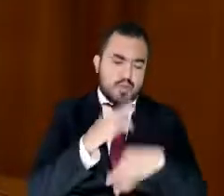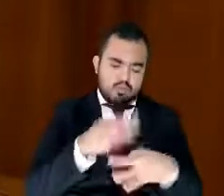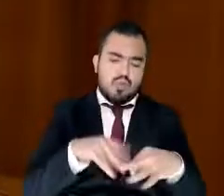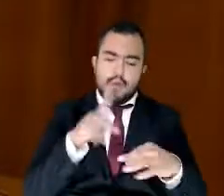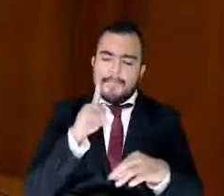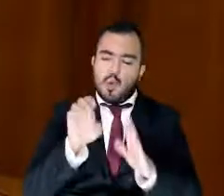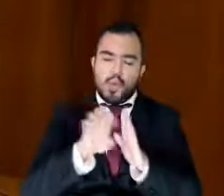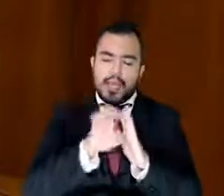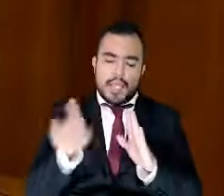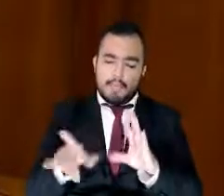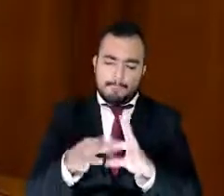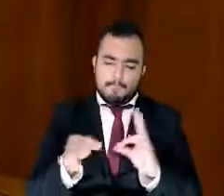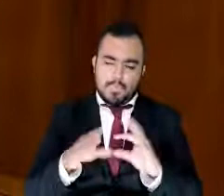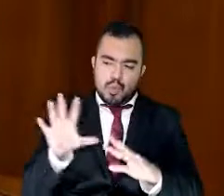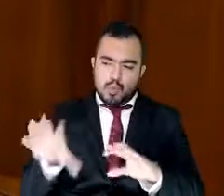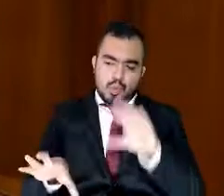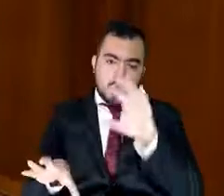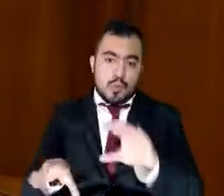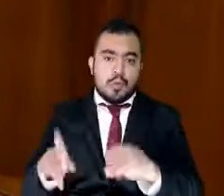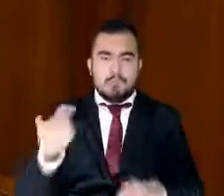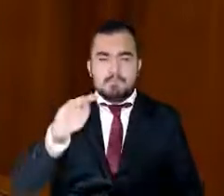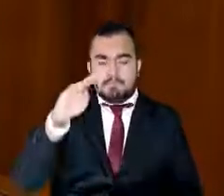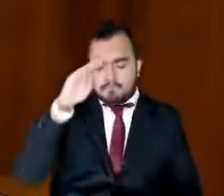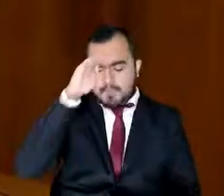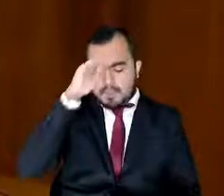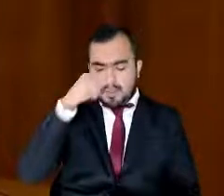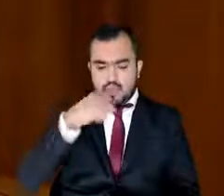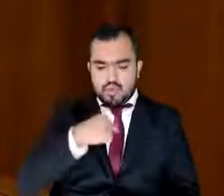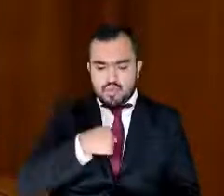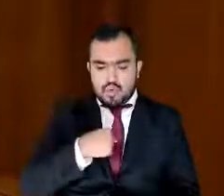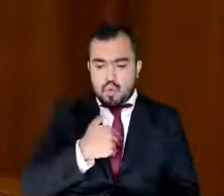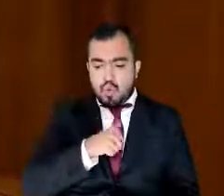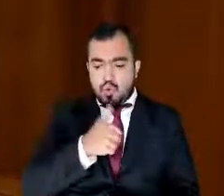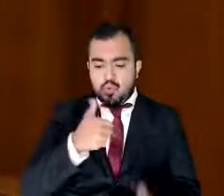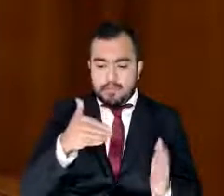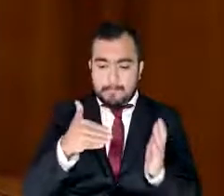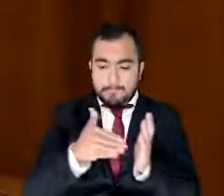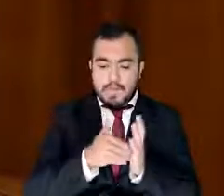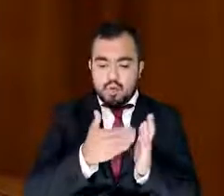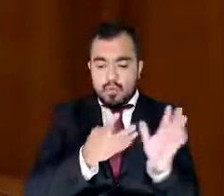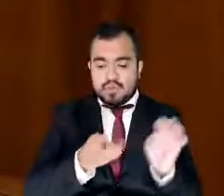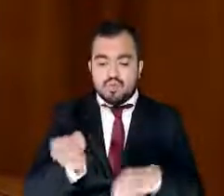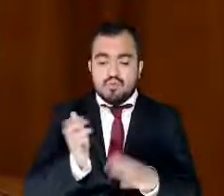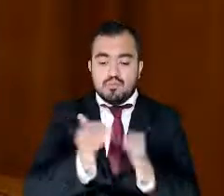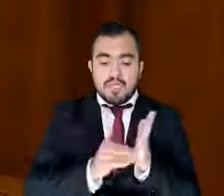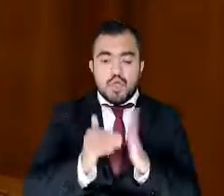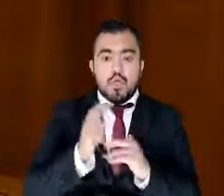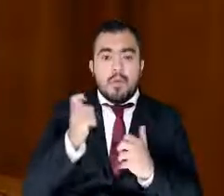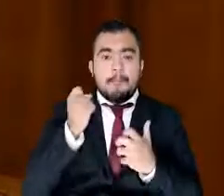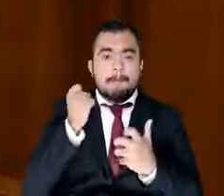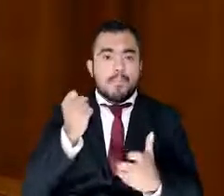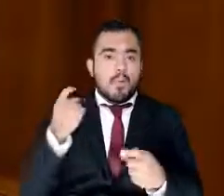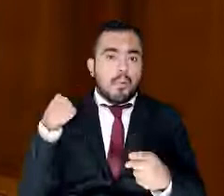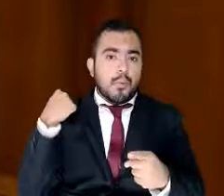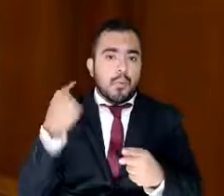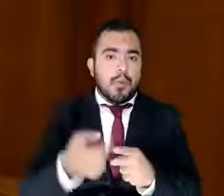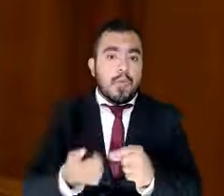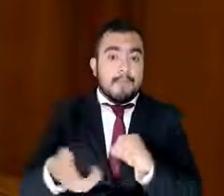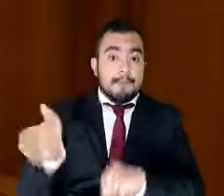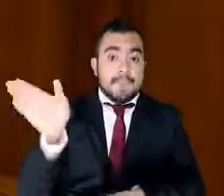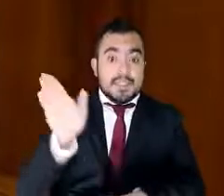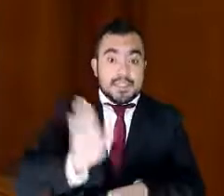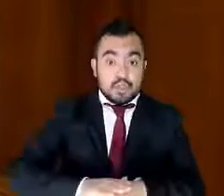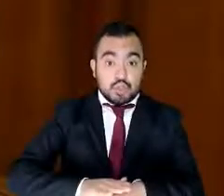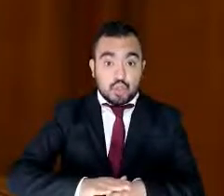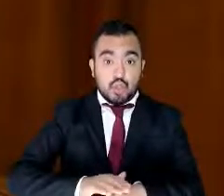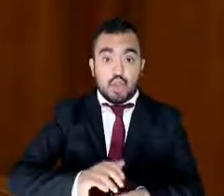mencionar o ejemplificar este caso, si nosotros hacemos la distribución de los 11.900 millones de pesos que llevamos invertidos a lo largo de la administración